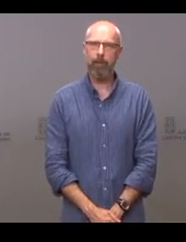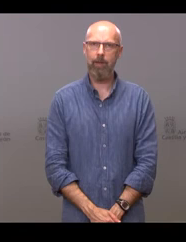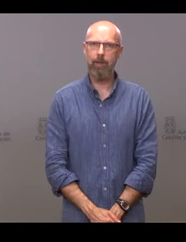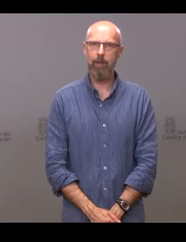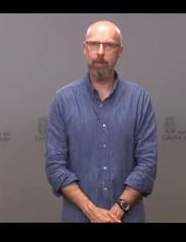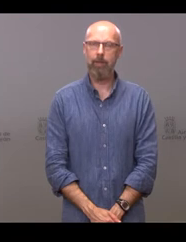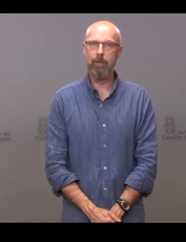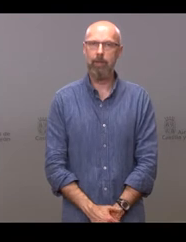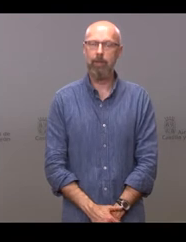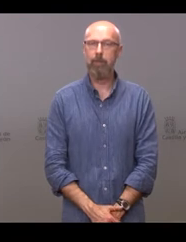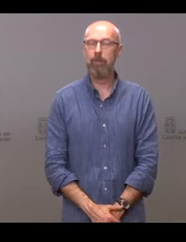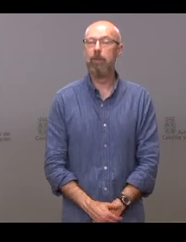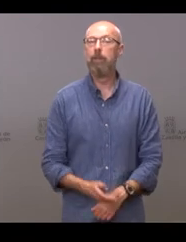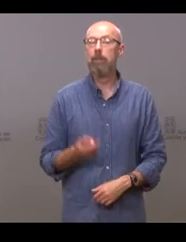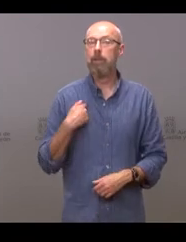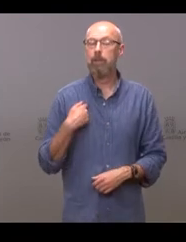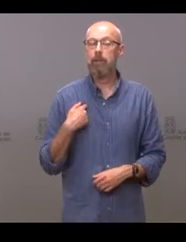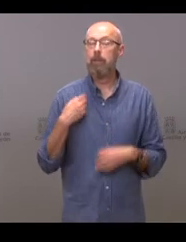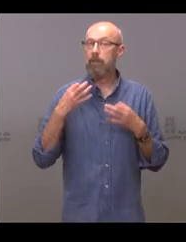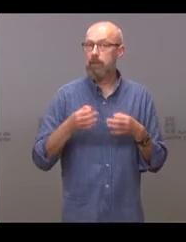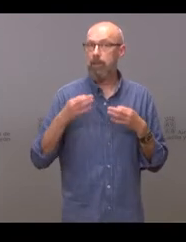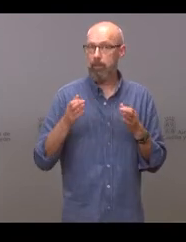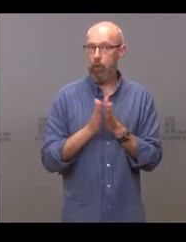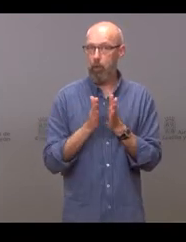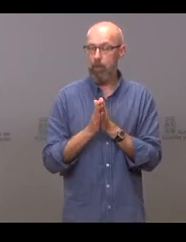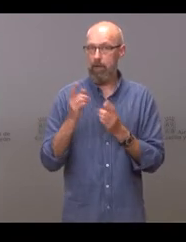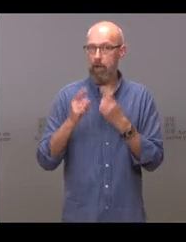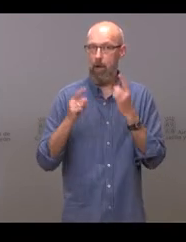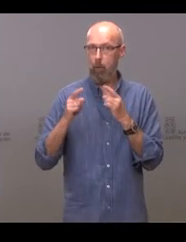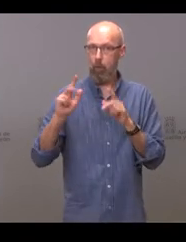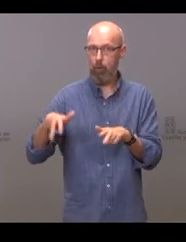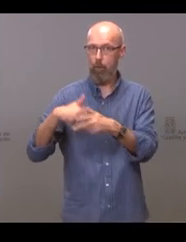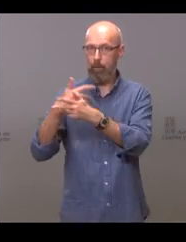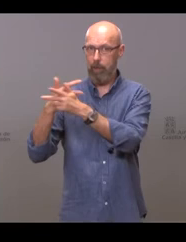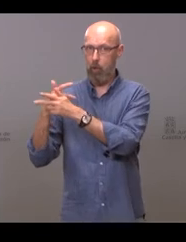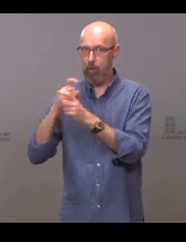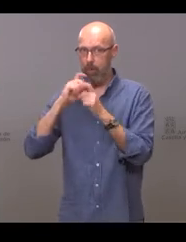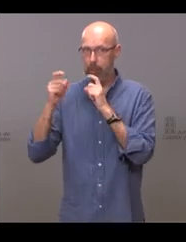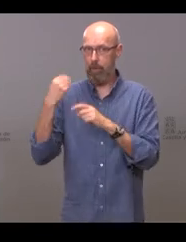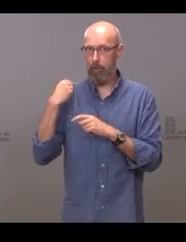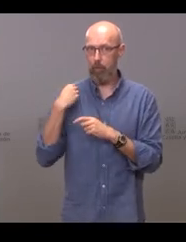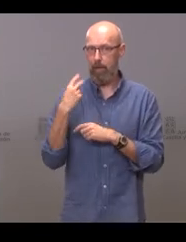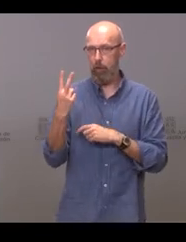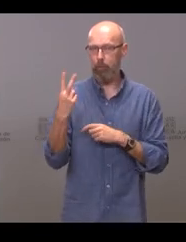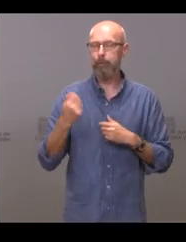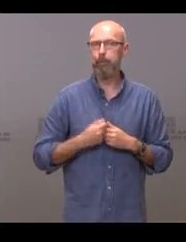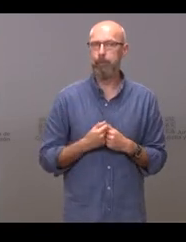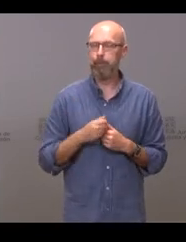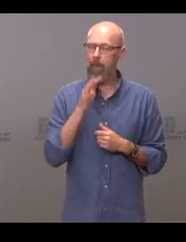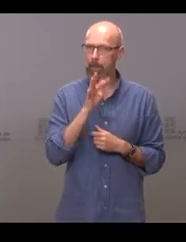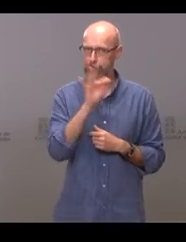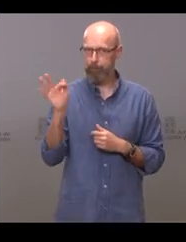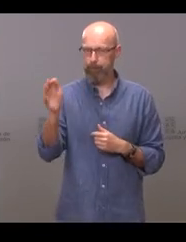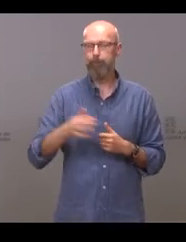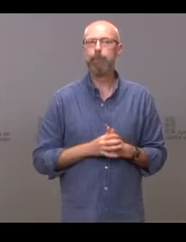tenemos como siempre a compañeros que nos siguen por videoconferencia en este caso son dos vamos a darles la palabra